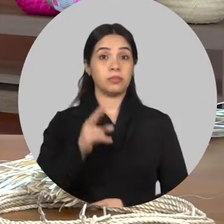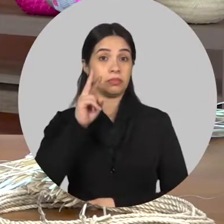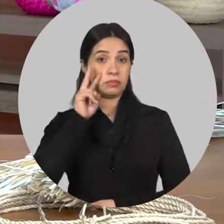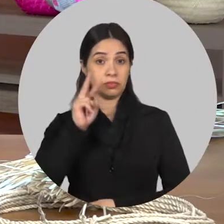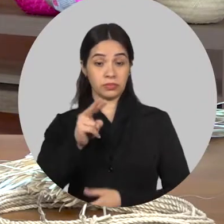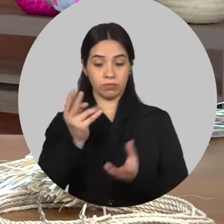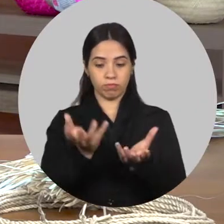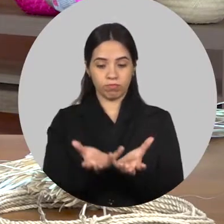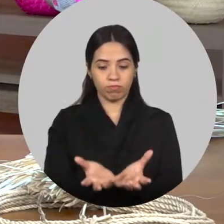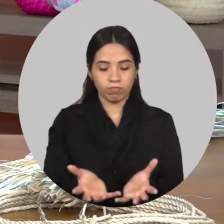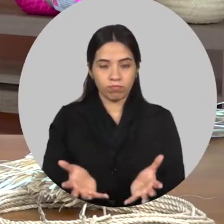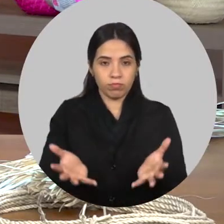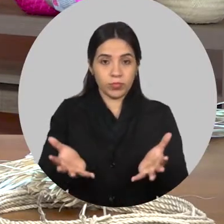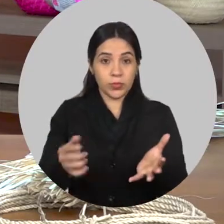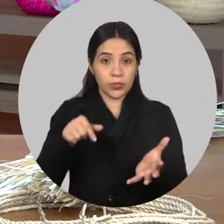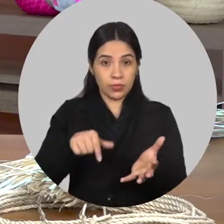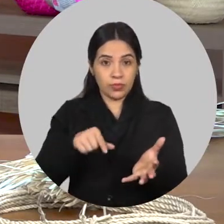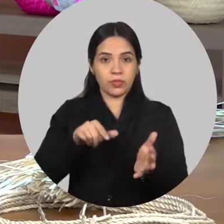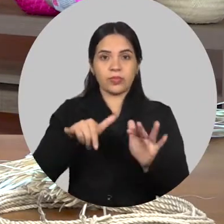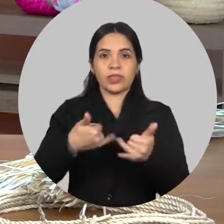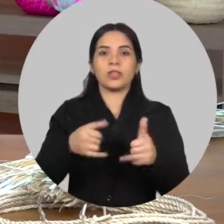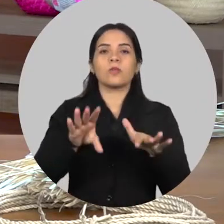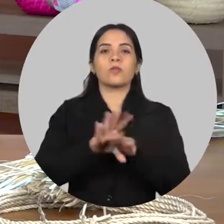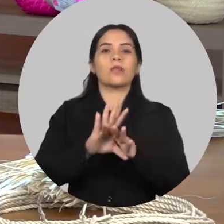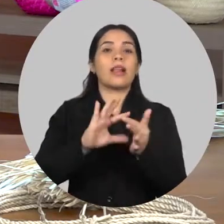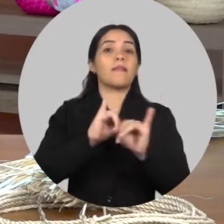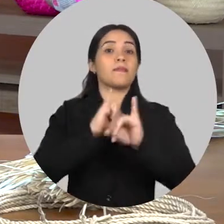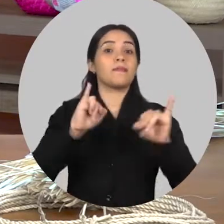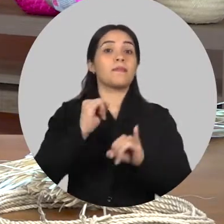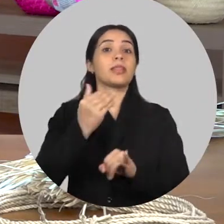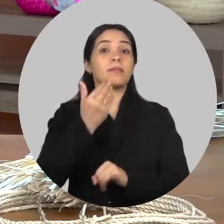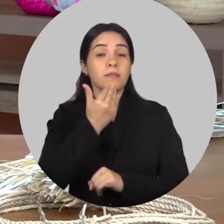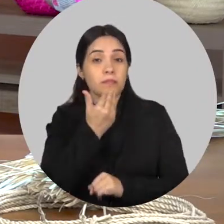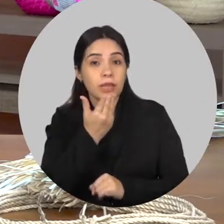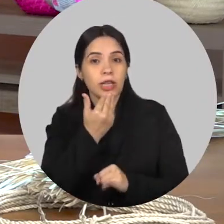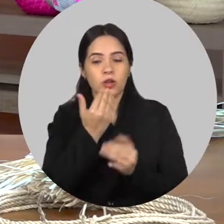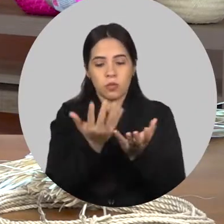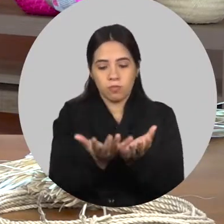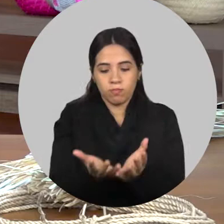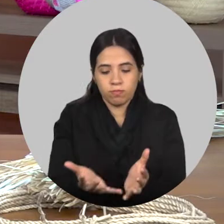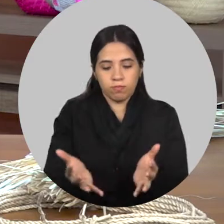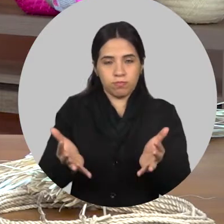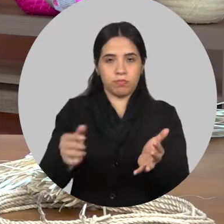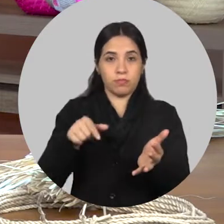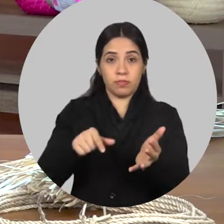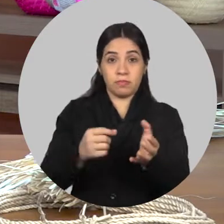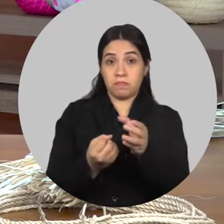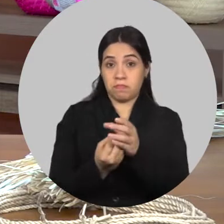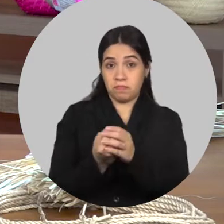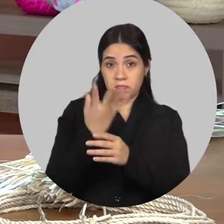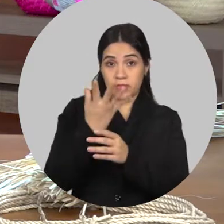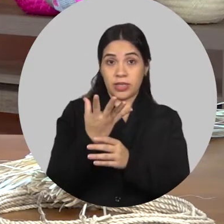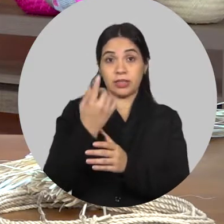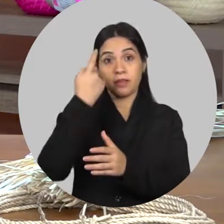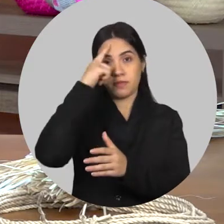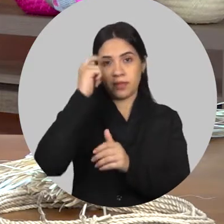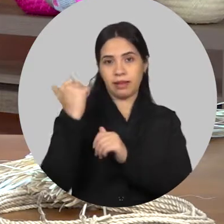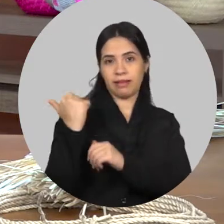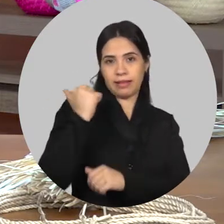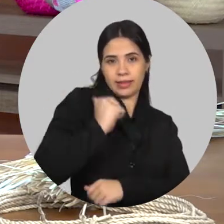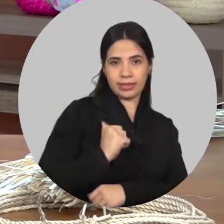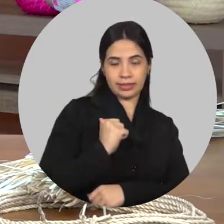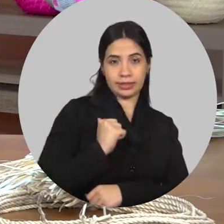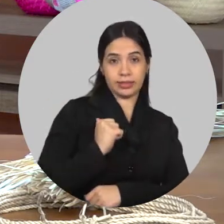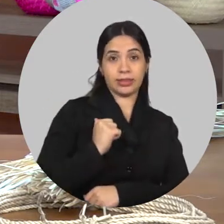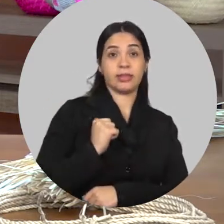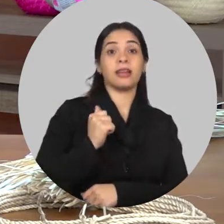Esto sería ya la culminación del tramado para el comienzo del